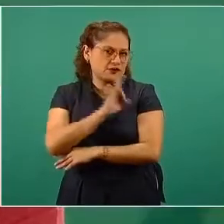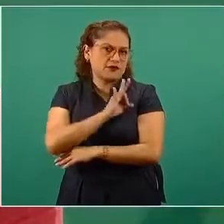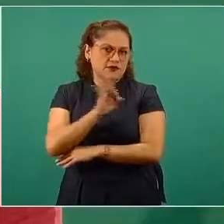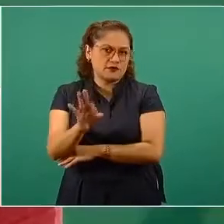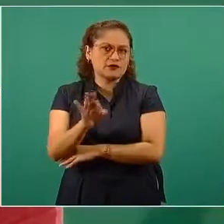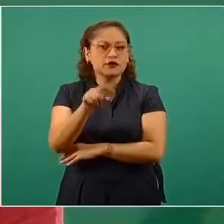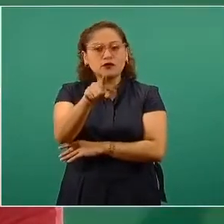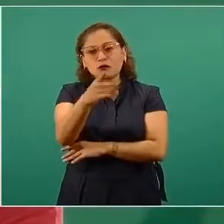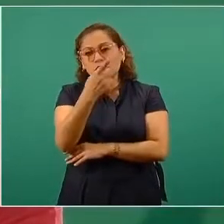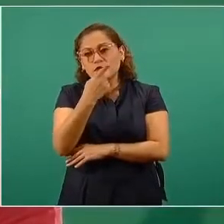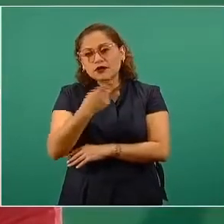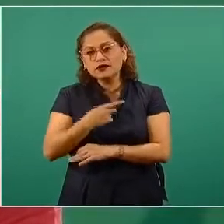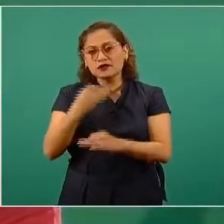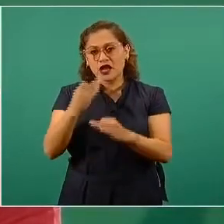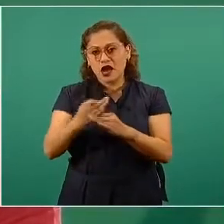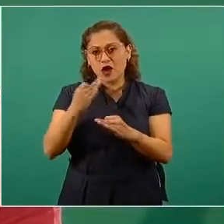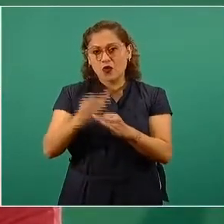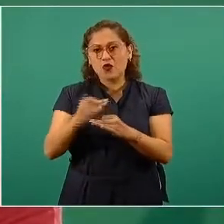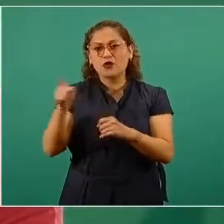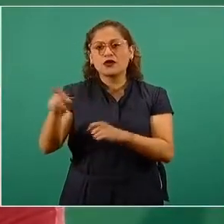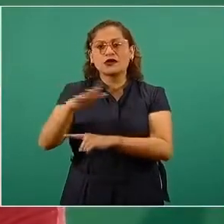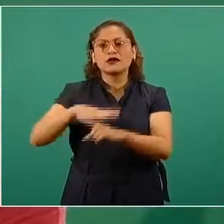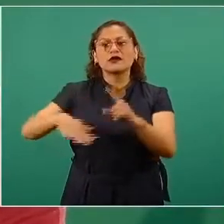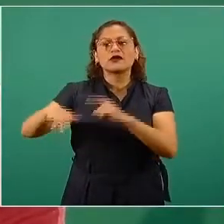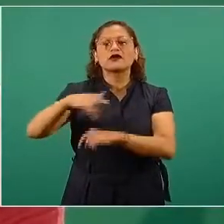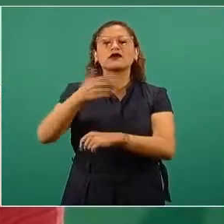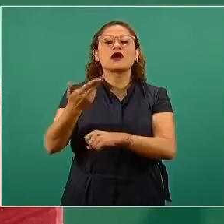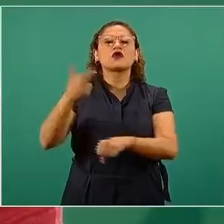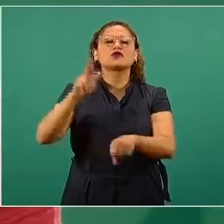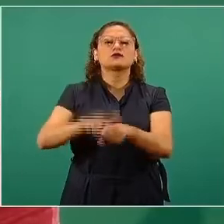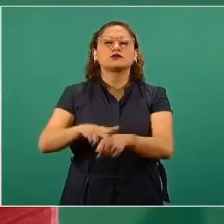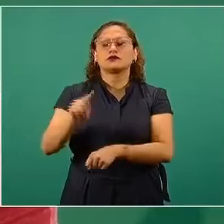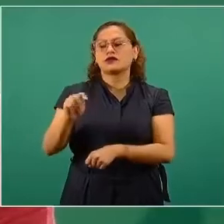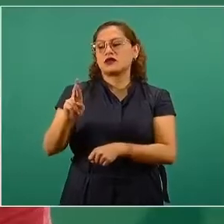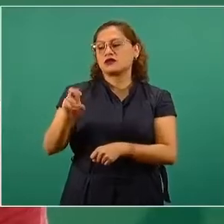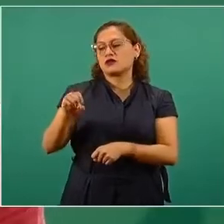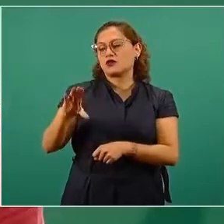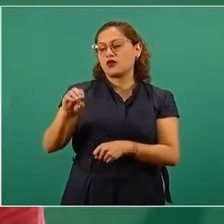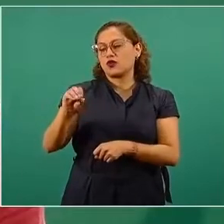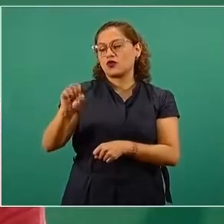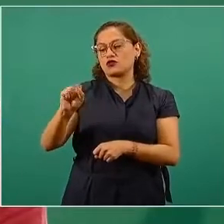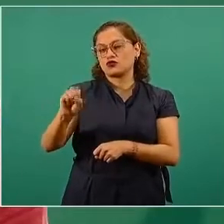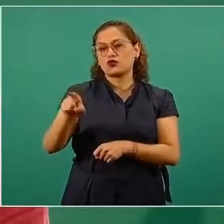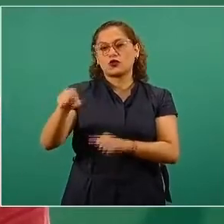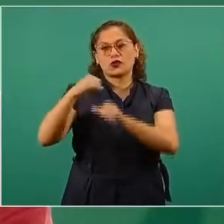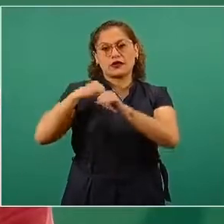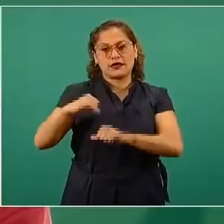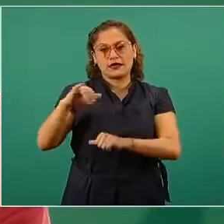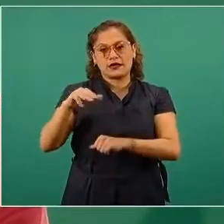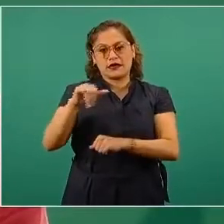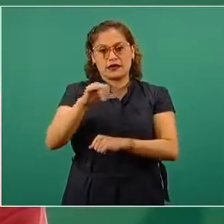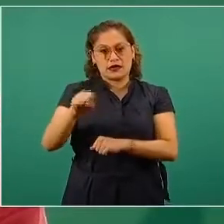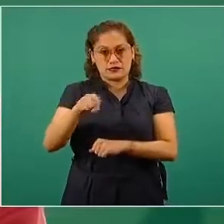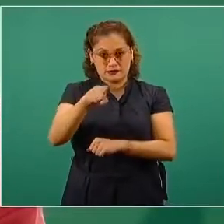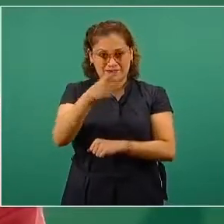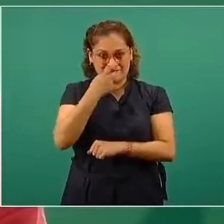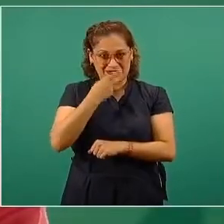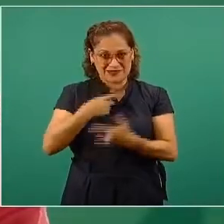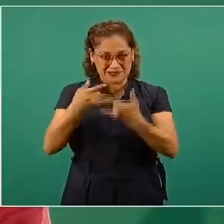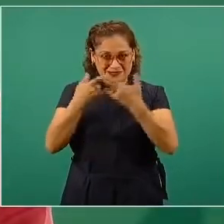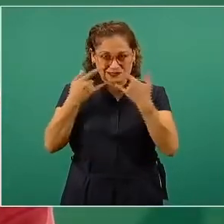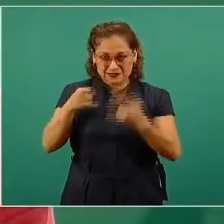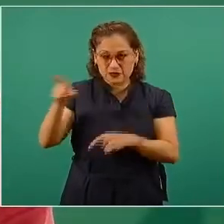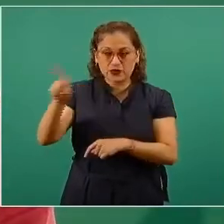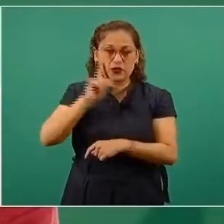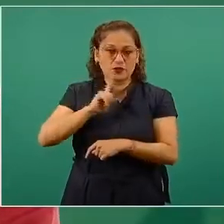persona que se atiende en el Hospital General de Zona 2A de Troncoso del Instituto Mexicano del Seguro Social, desde luego es